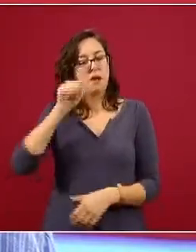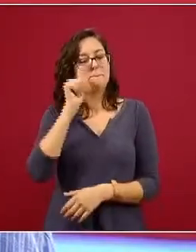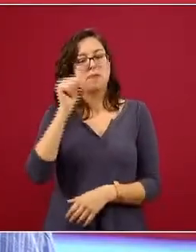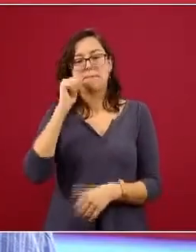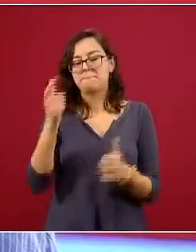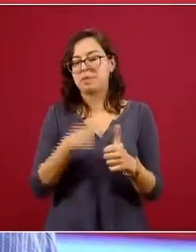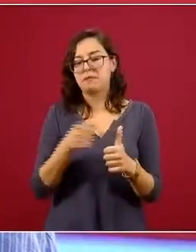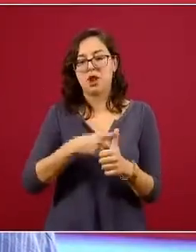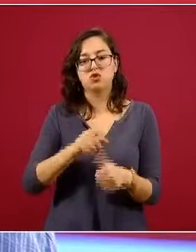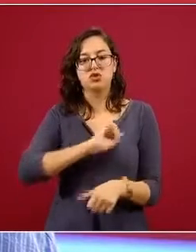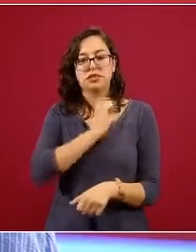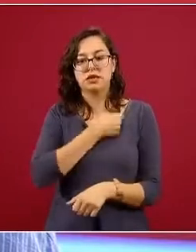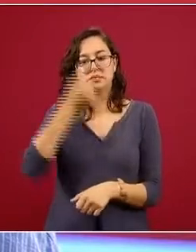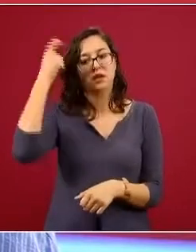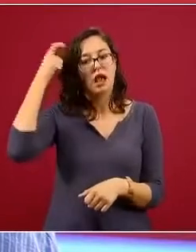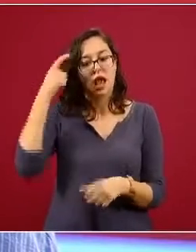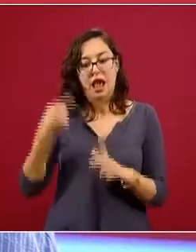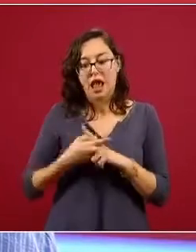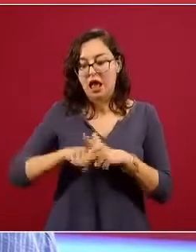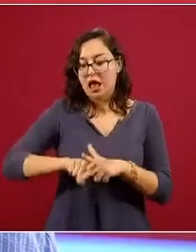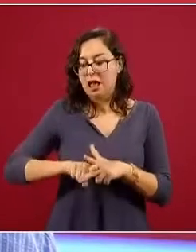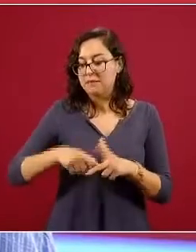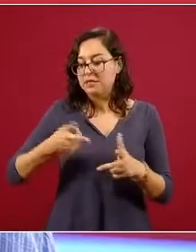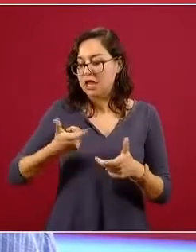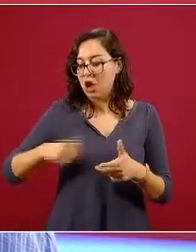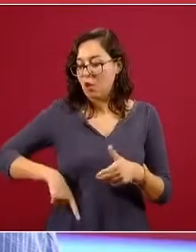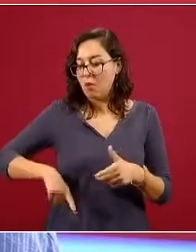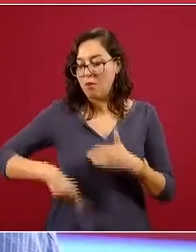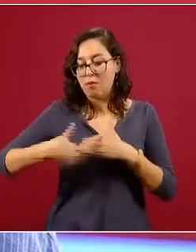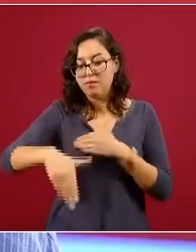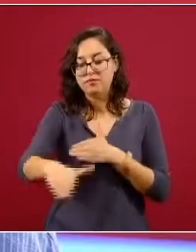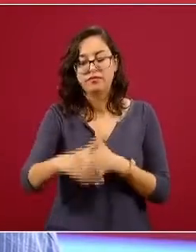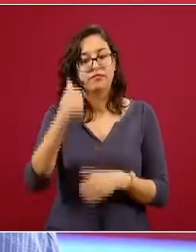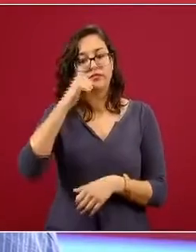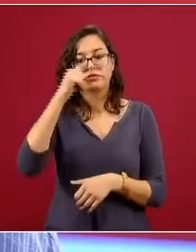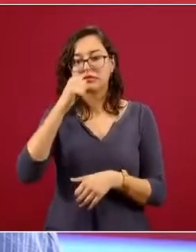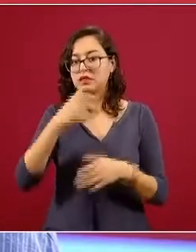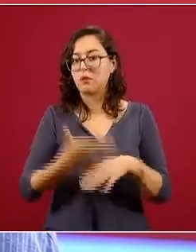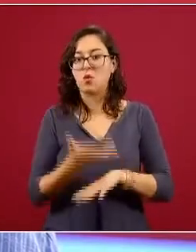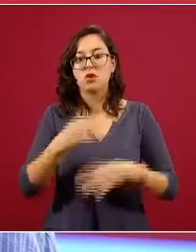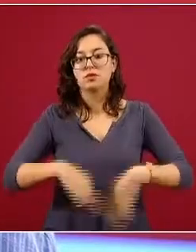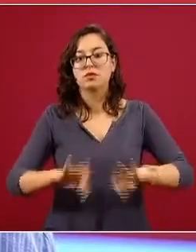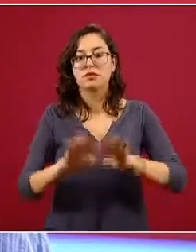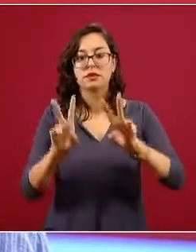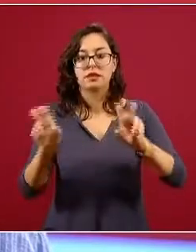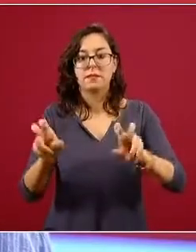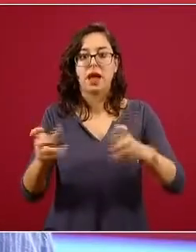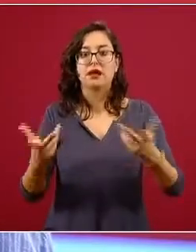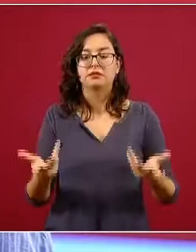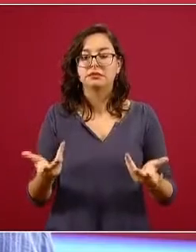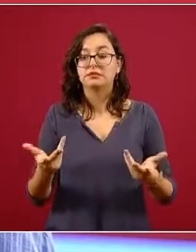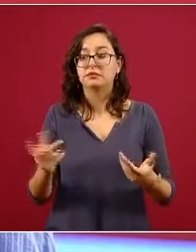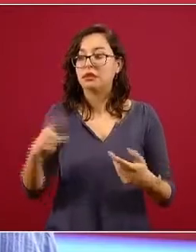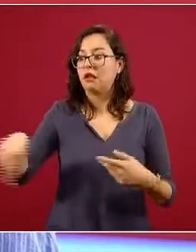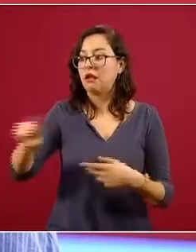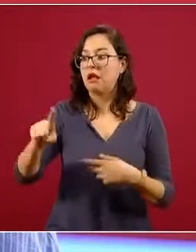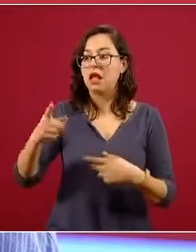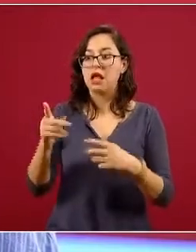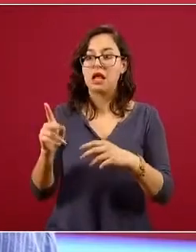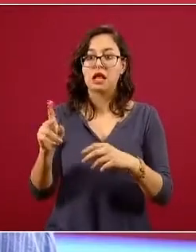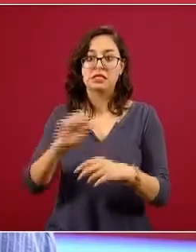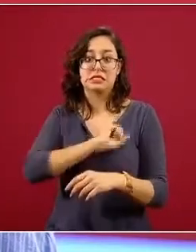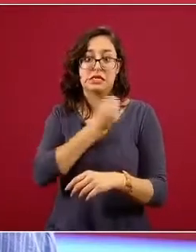el sector salud, en la Secretaría de Salud, dejando muy claro la conciencia del abandono en el que